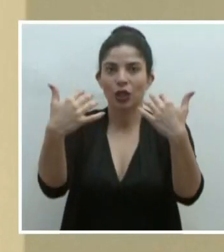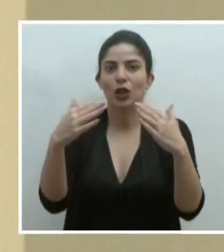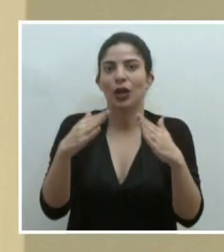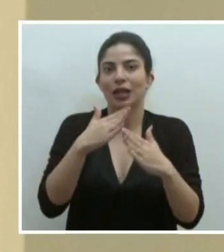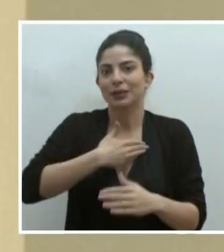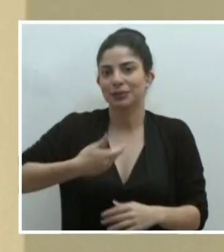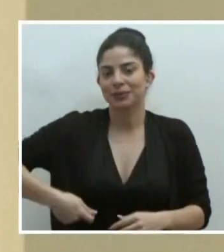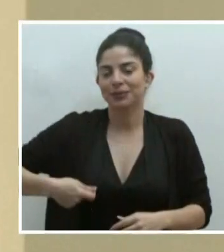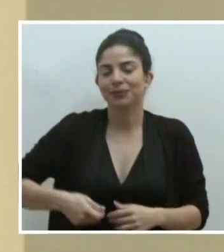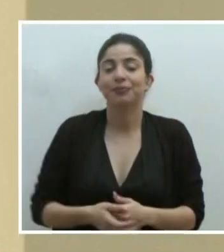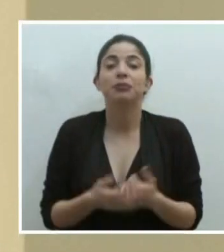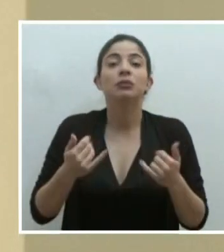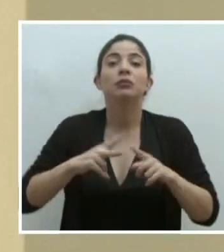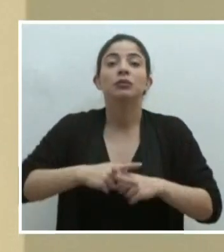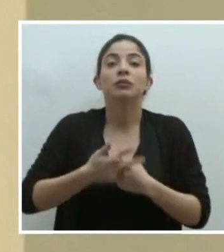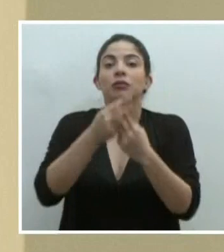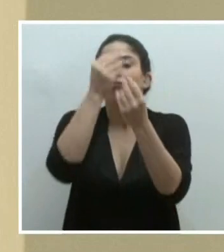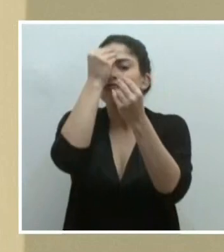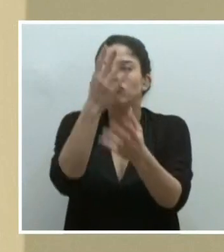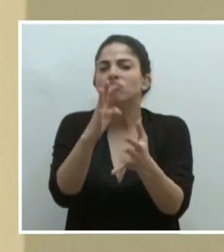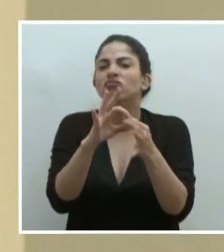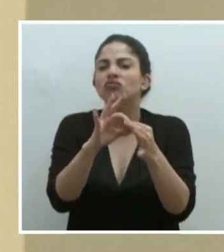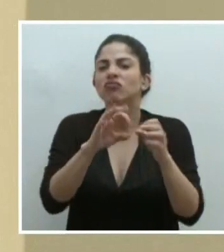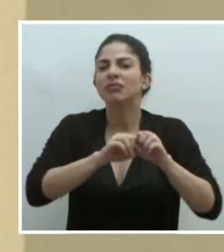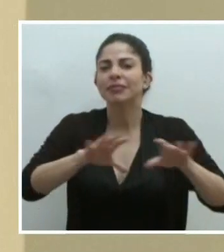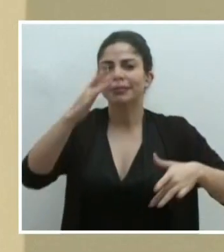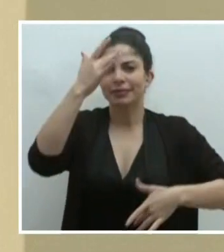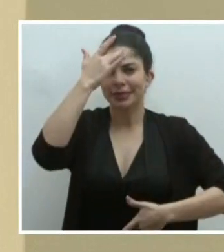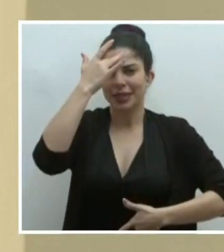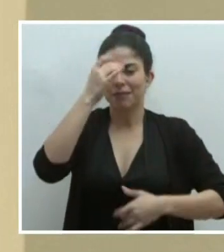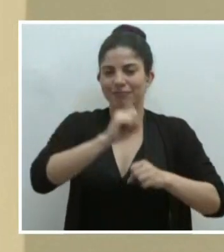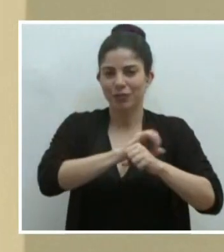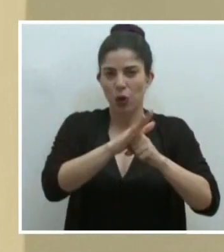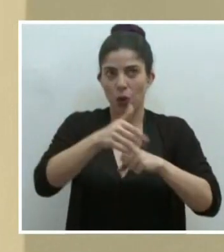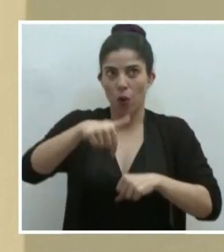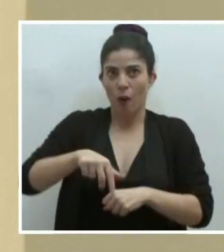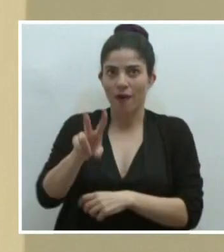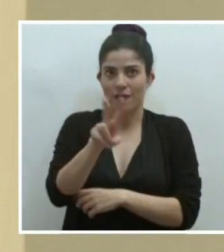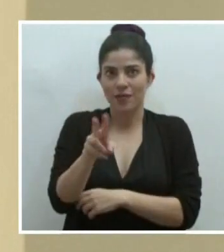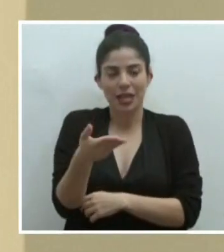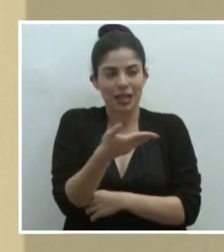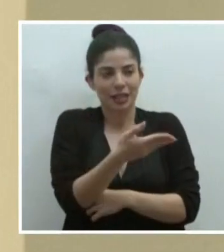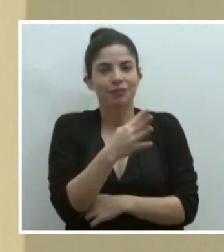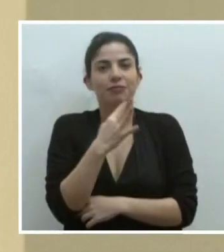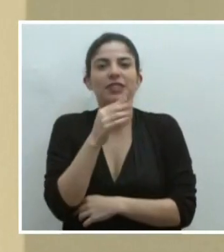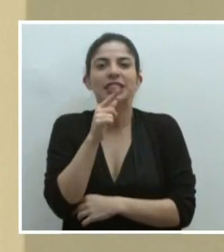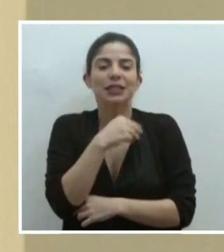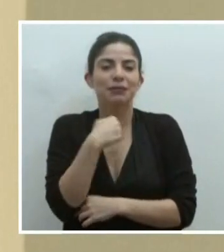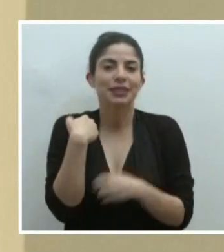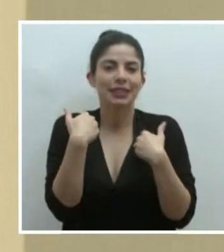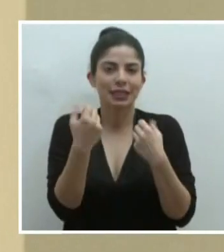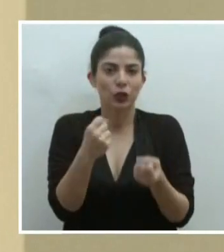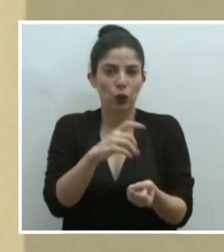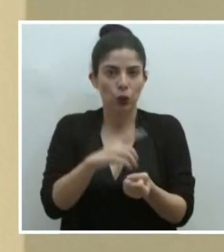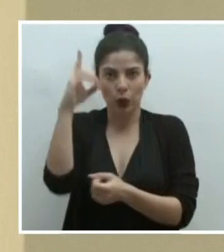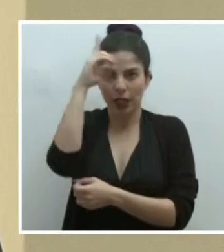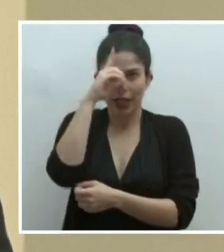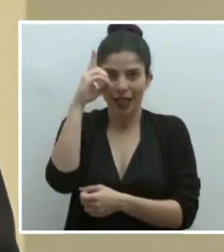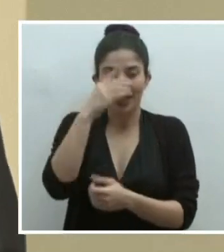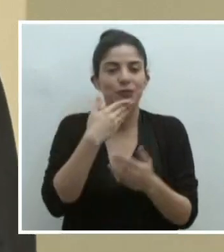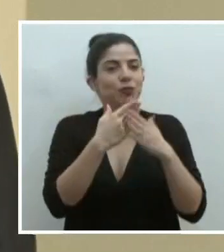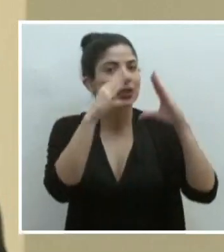Casa Presidencial. Iniciamos con el reporte epidemiológico COVID para este viernes. Le cedemos la palabra al ministro de Salud, el doctor Daniel